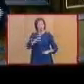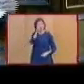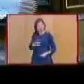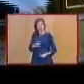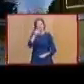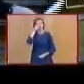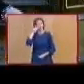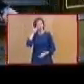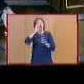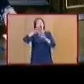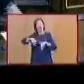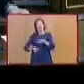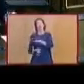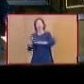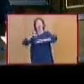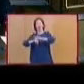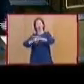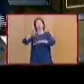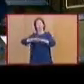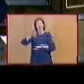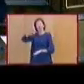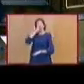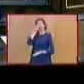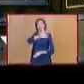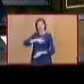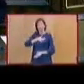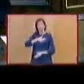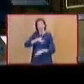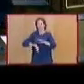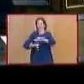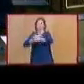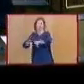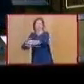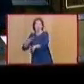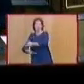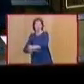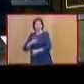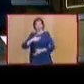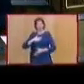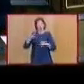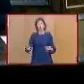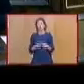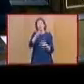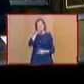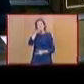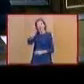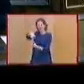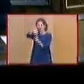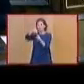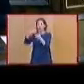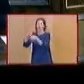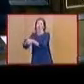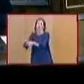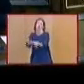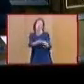recursos para sostener el estado del bienestar. Y en política social nuestra palabra clave es cohesión. Cohesión social entre